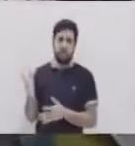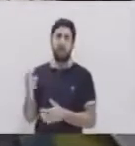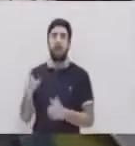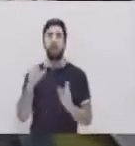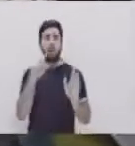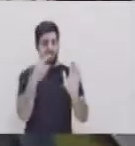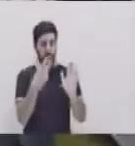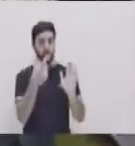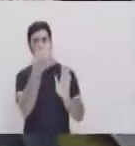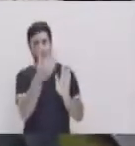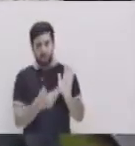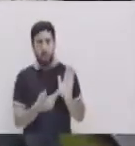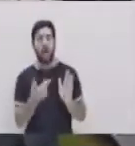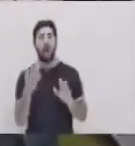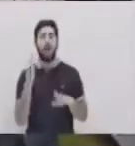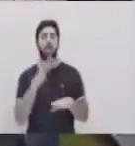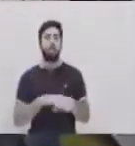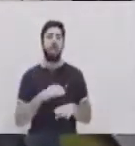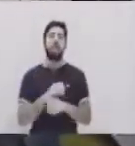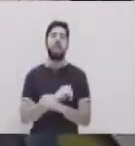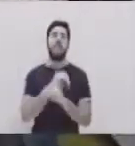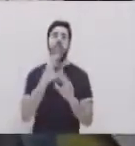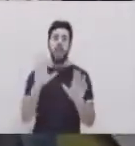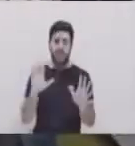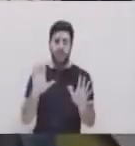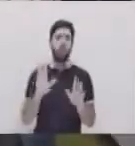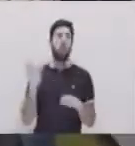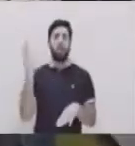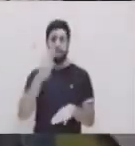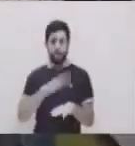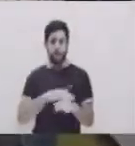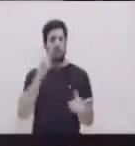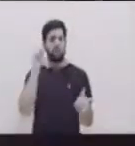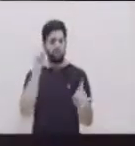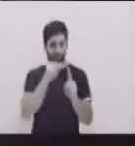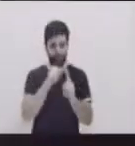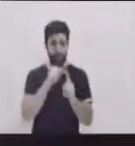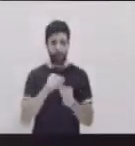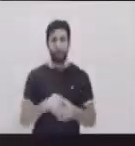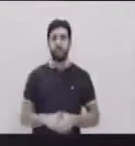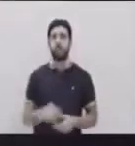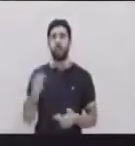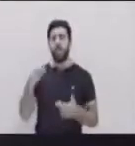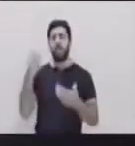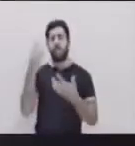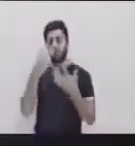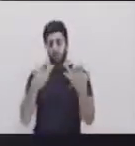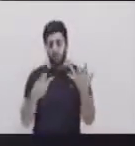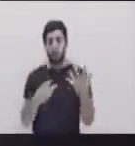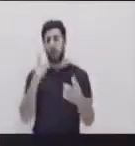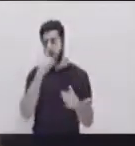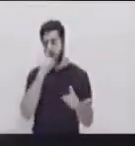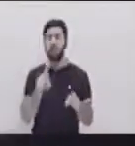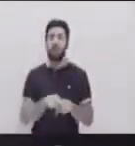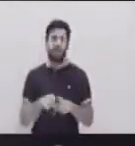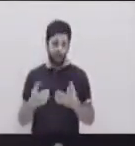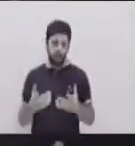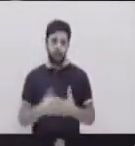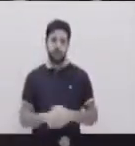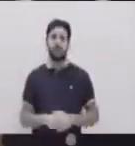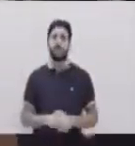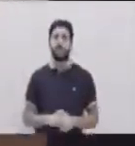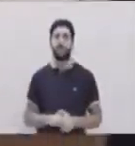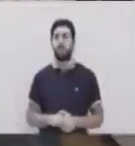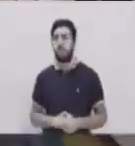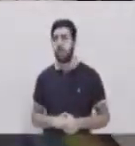segundo texto pues era un texto más claro, más preciso, y como usted decía, pues no, el vocabulario pues no habían faltas de ortografía ni nada